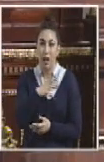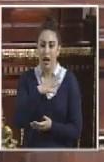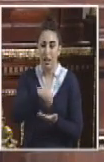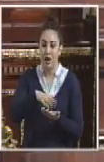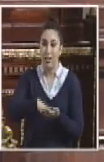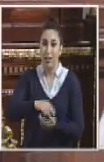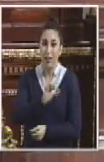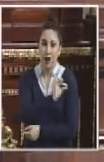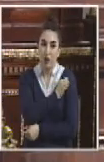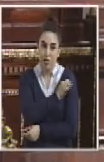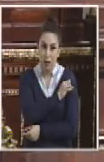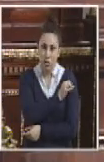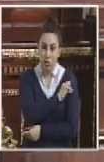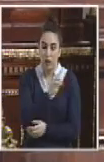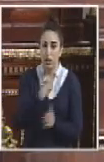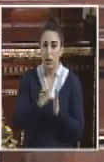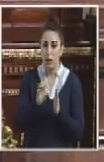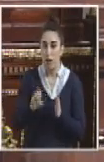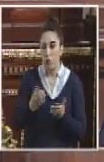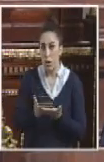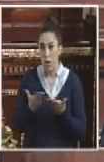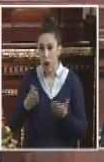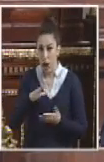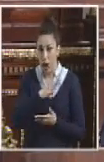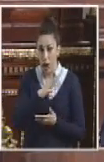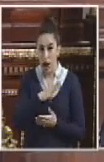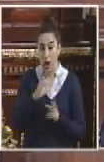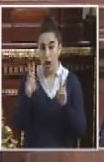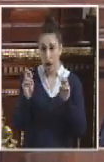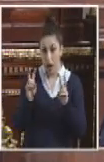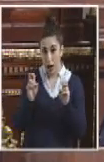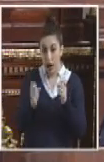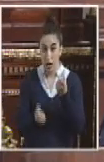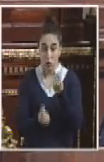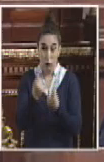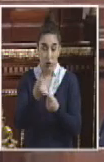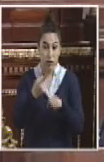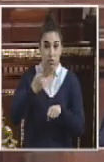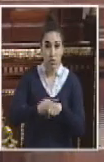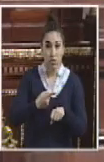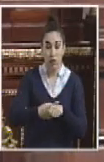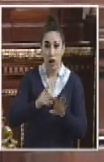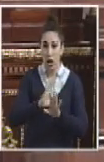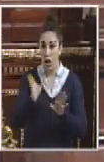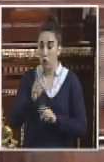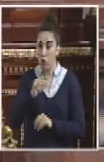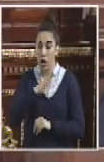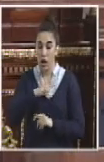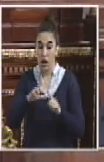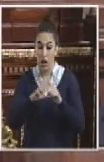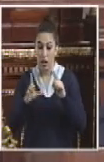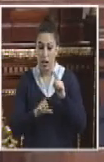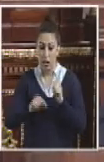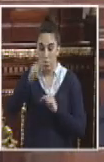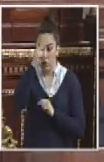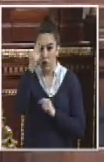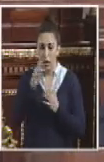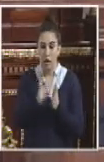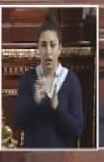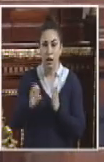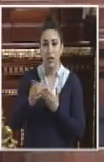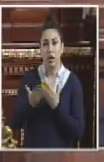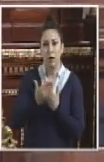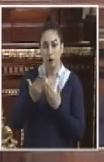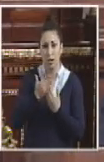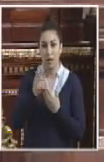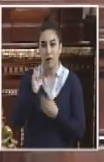Hoy tenemos enfermedades supuestamente erradicadas del país, la más reciente en noviembre, la